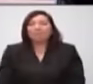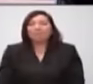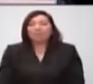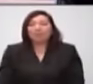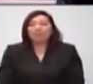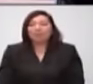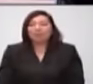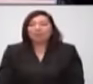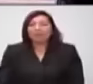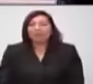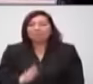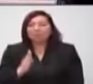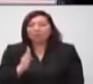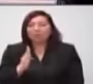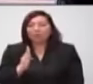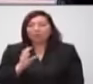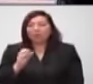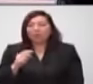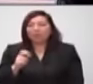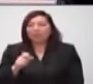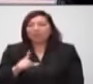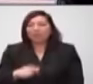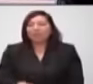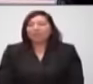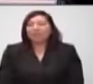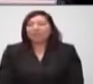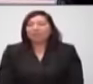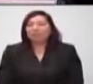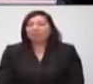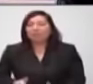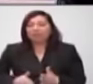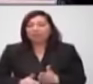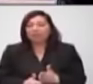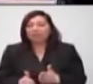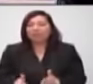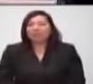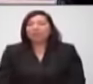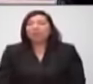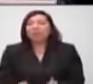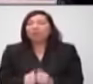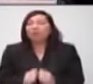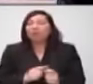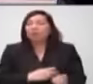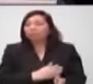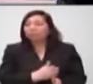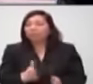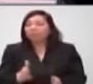llegar hacia la zona del Banco Continental y desplazarnos ya prácticamente con dirección